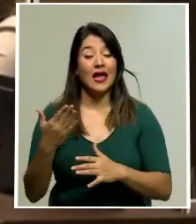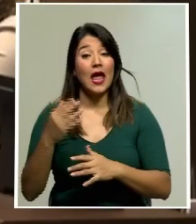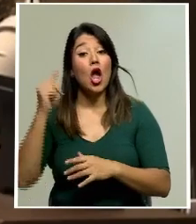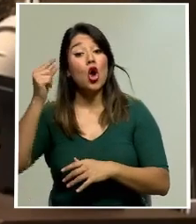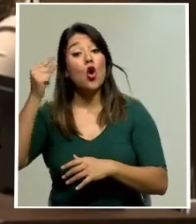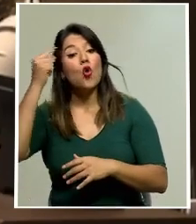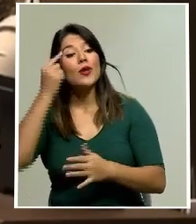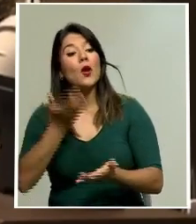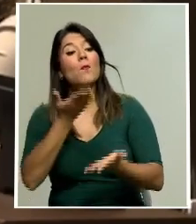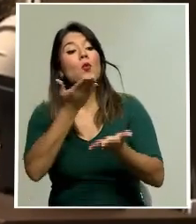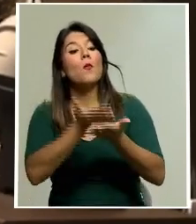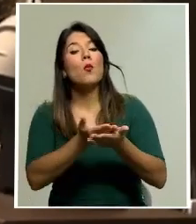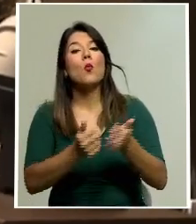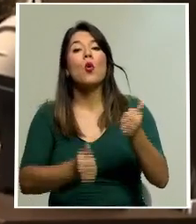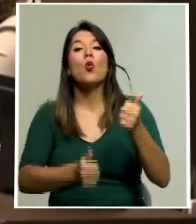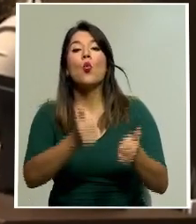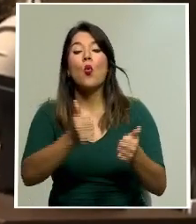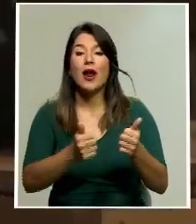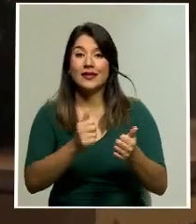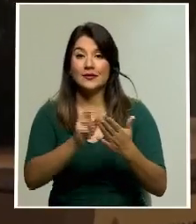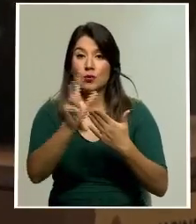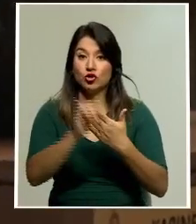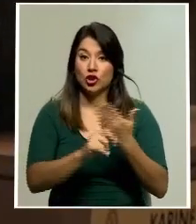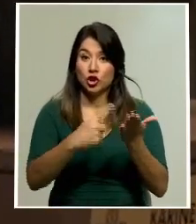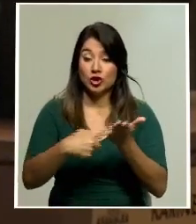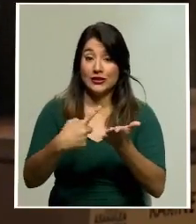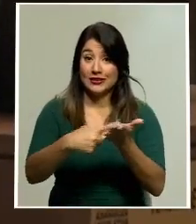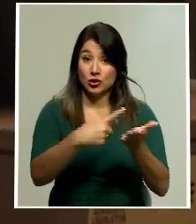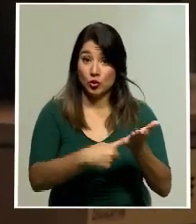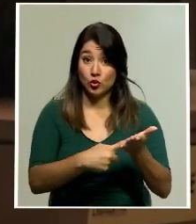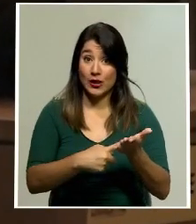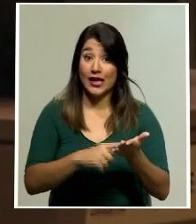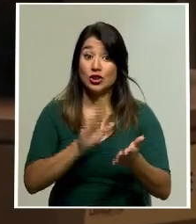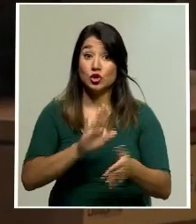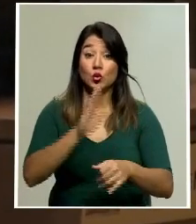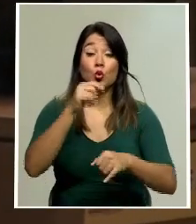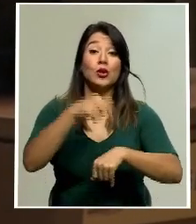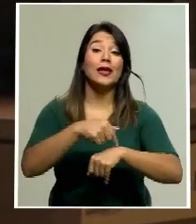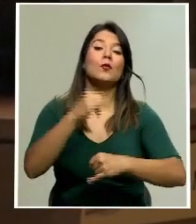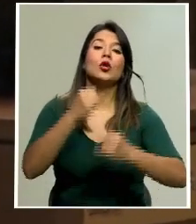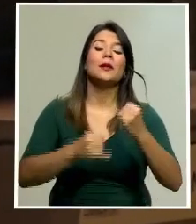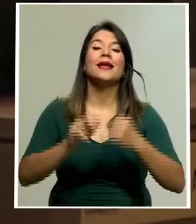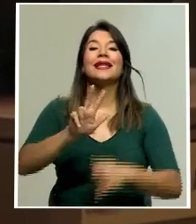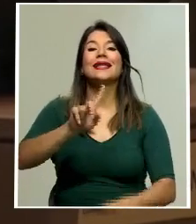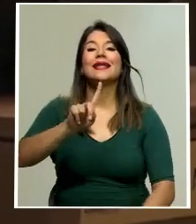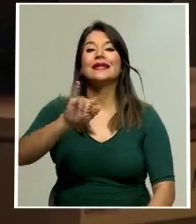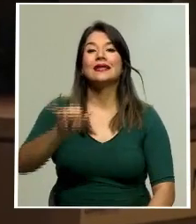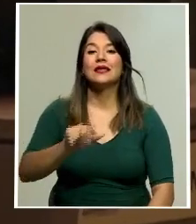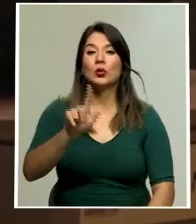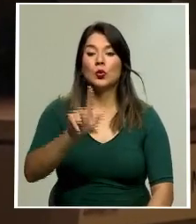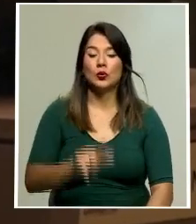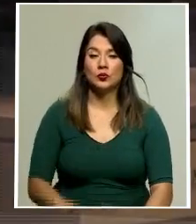de la agenda de proyectos que se deben discutir en el plenario, finalizarán el próximo 31 de julio.